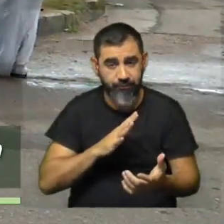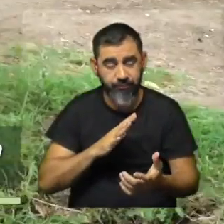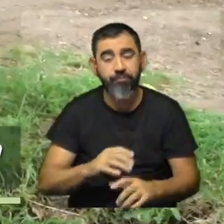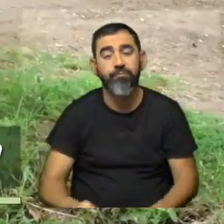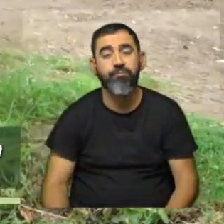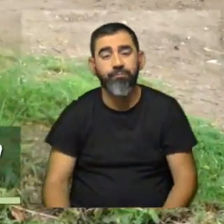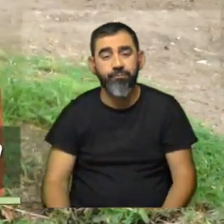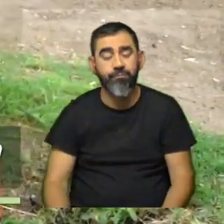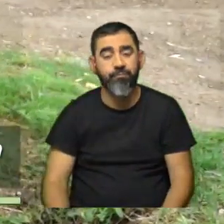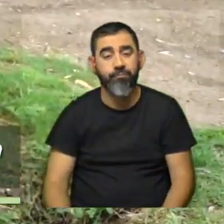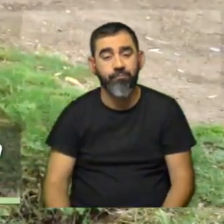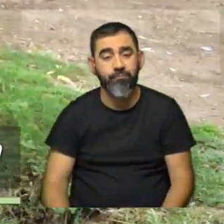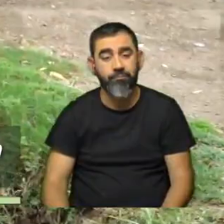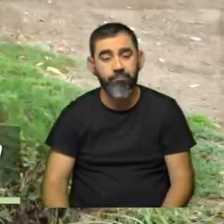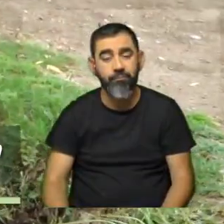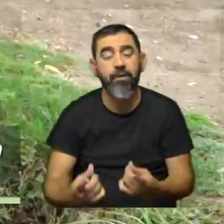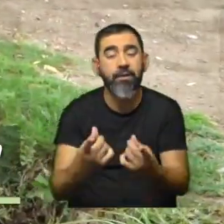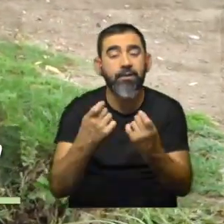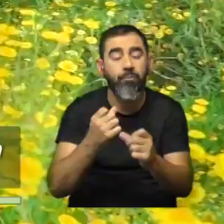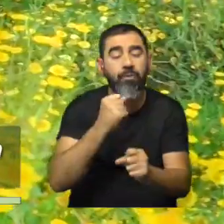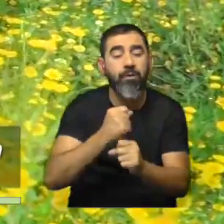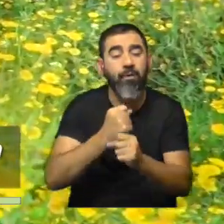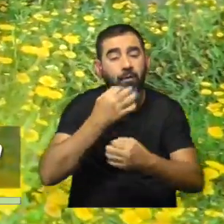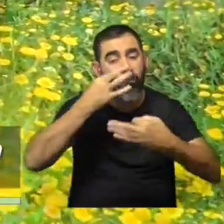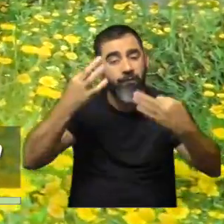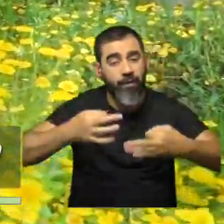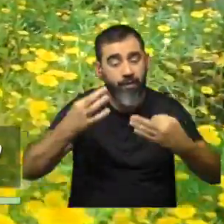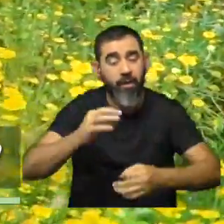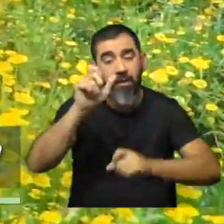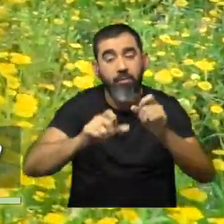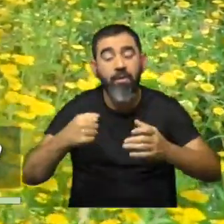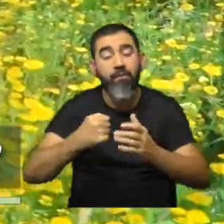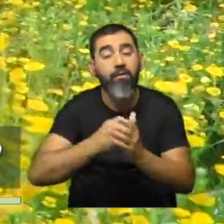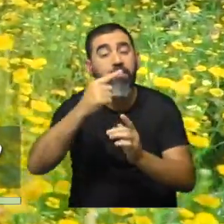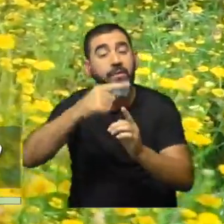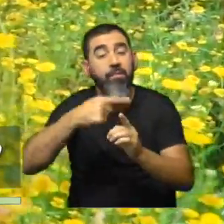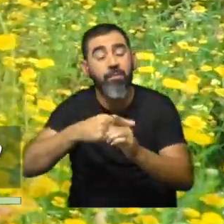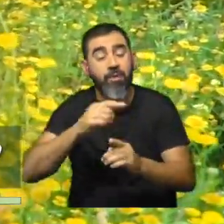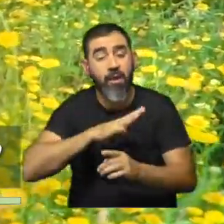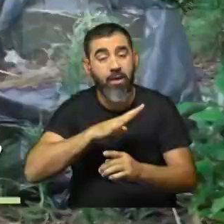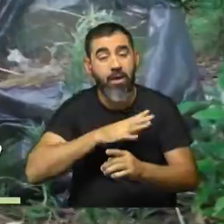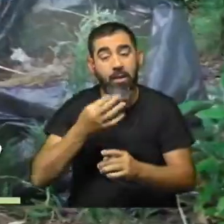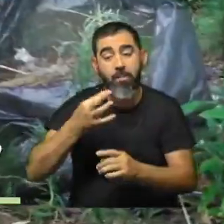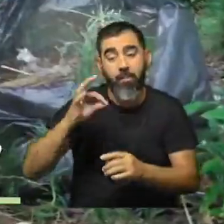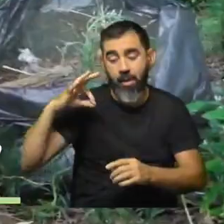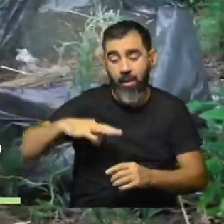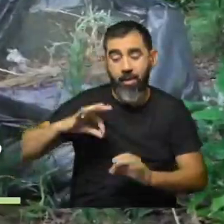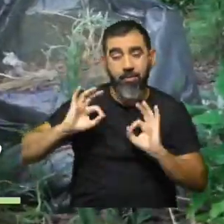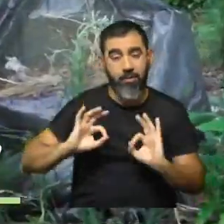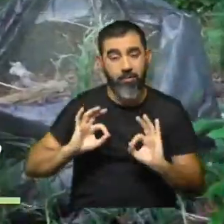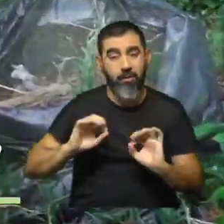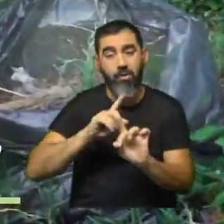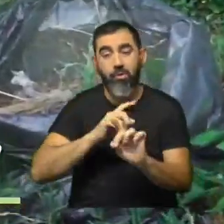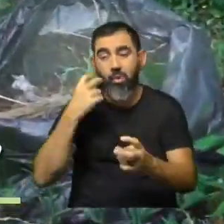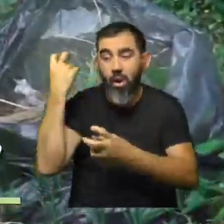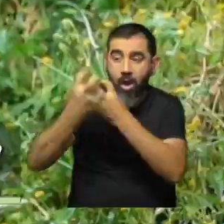jornales solidarios? Lo que necesitamos es un trabajo genuino. La gente que llega a fin de mes, ¿entendés? Con su plata en el bolsillo. No que tenga